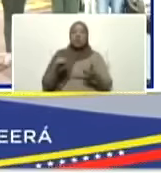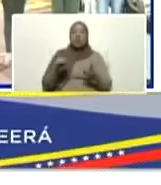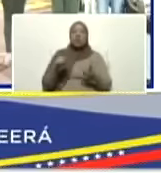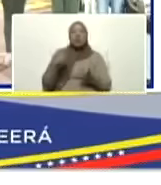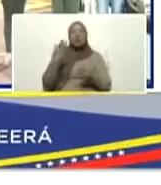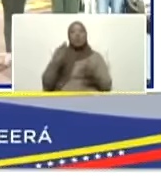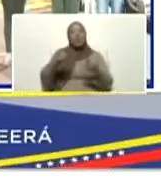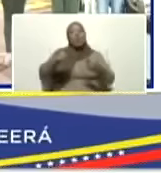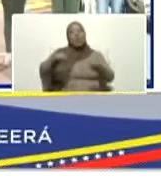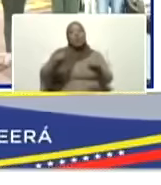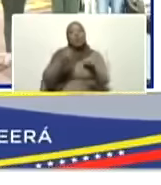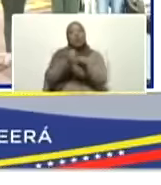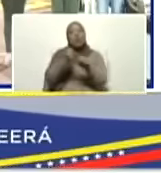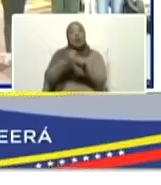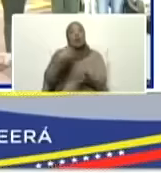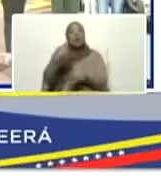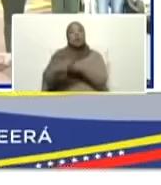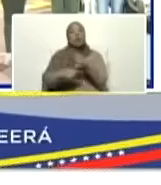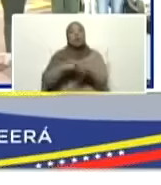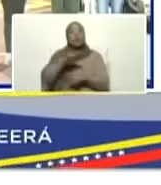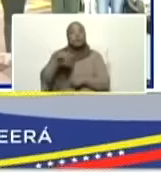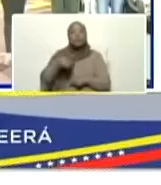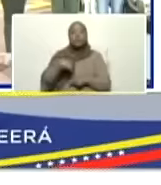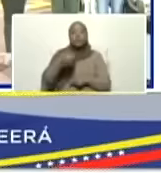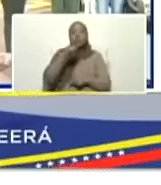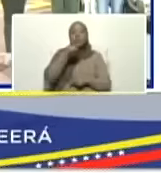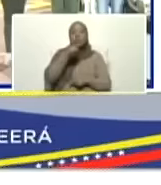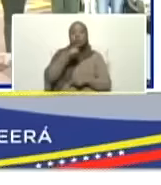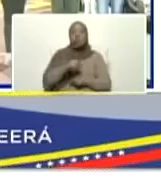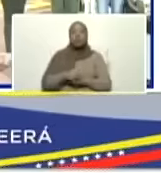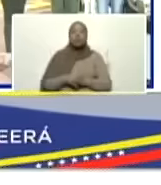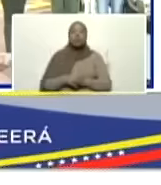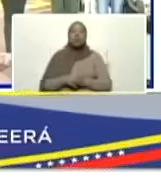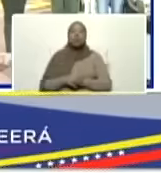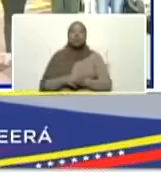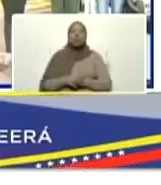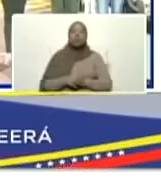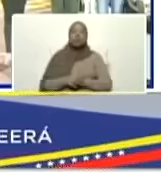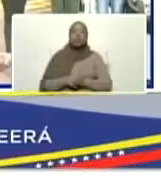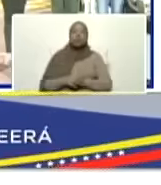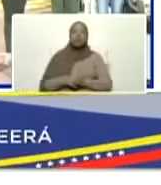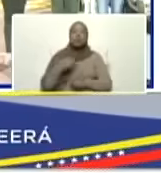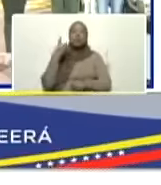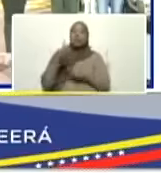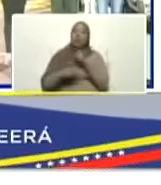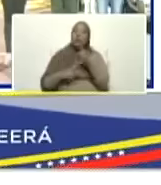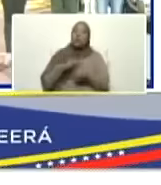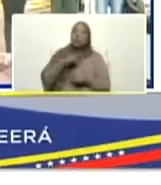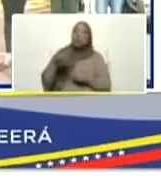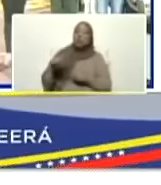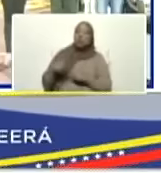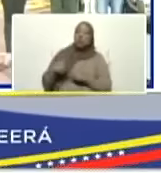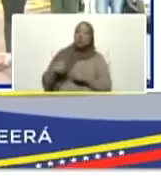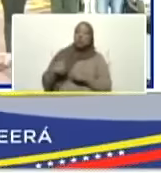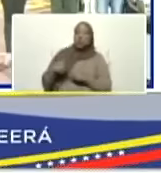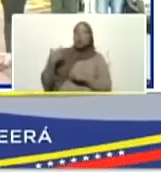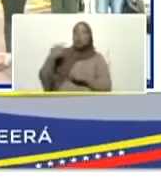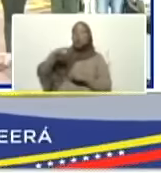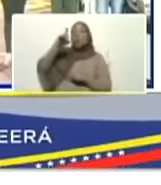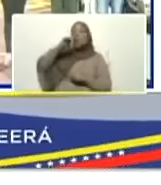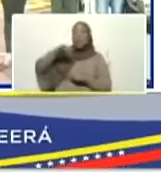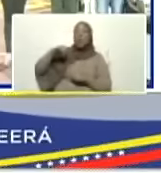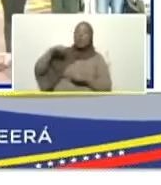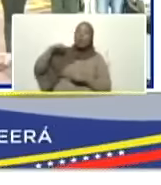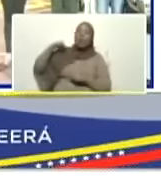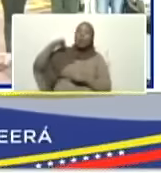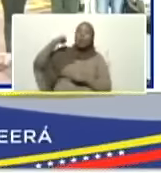bloque. Los españoles imperialistas no podrán con nosotros. Y lo dijo desde aquí. Y al pasar de los años fue lo